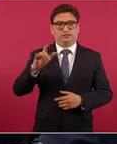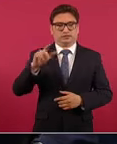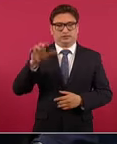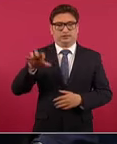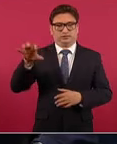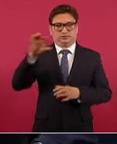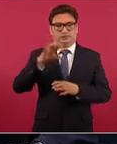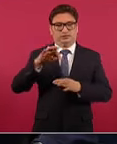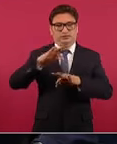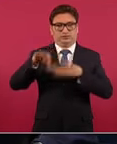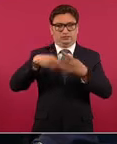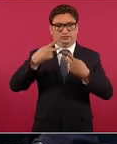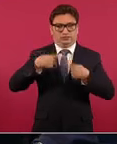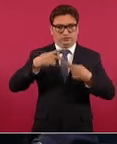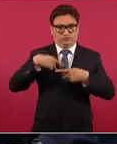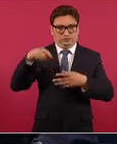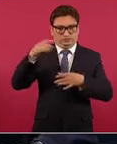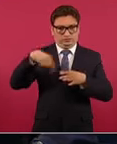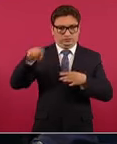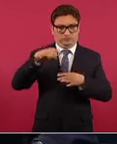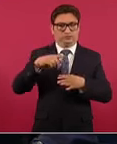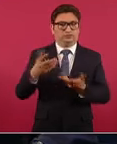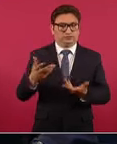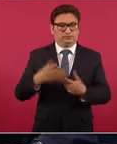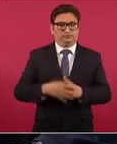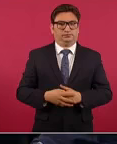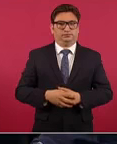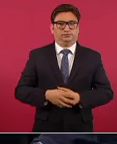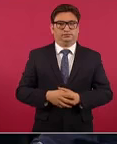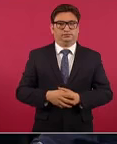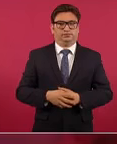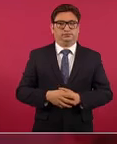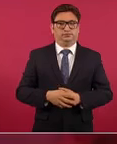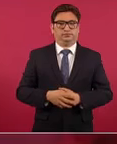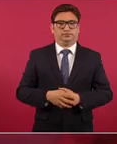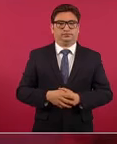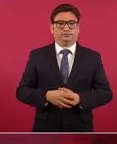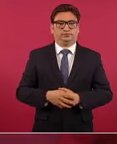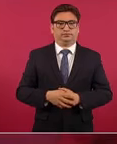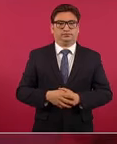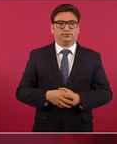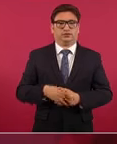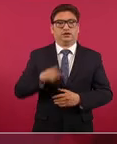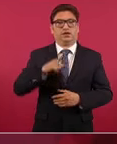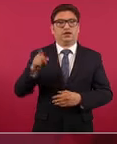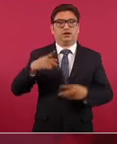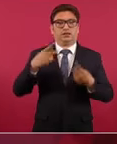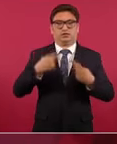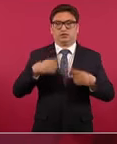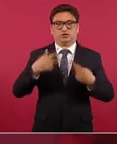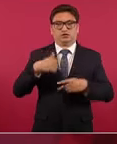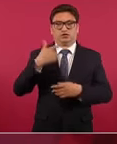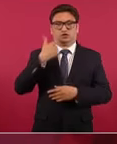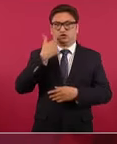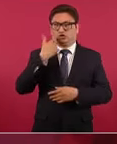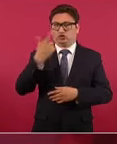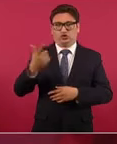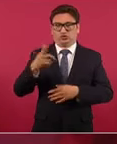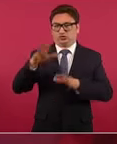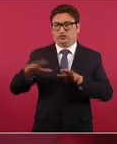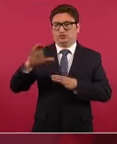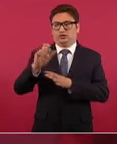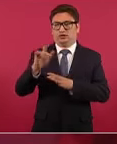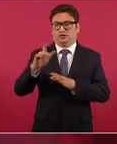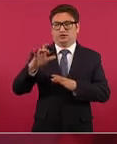con la gente y la gente no quiere que sigan destruyendo los de cali